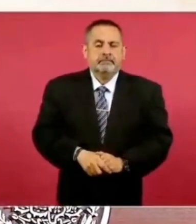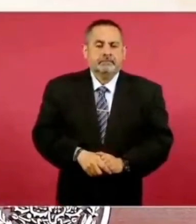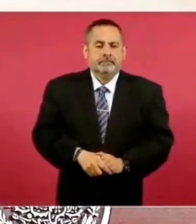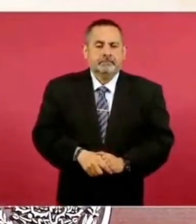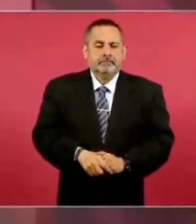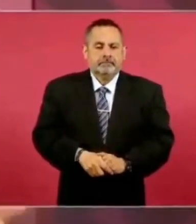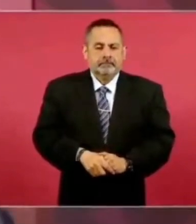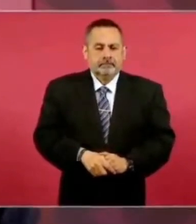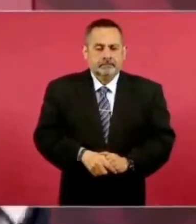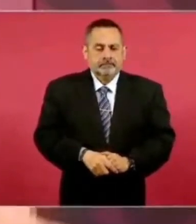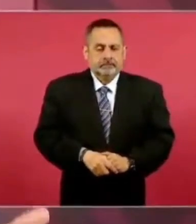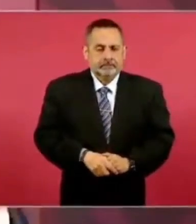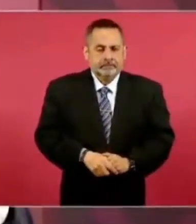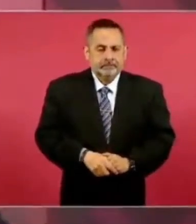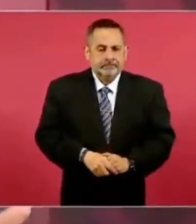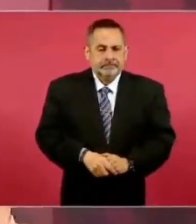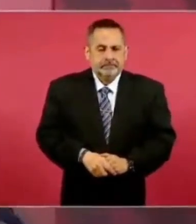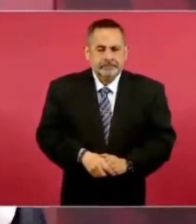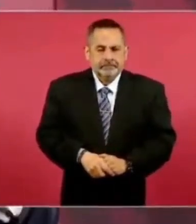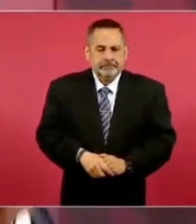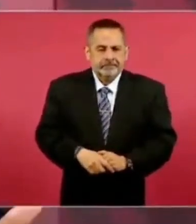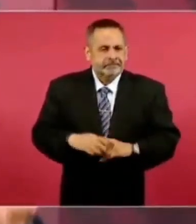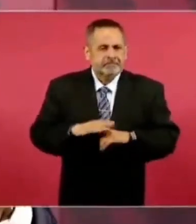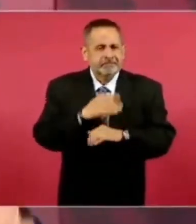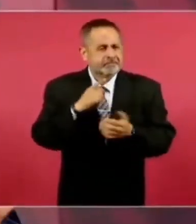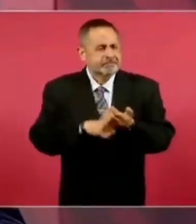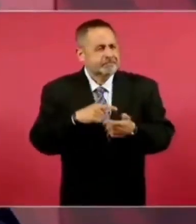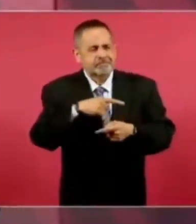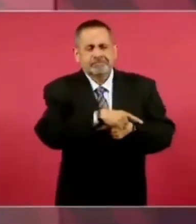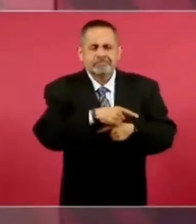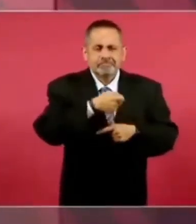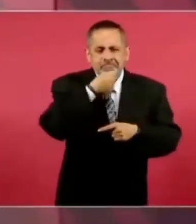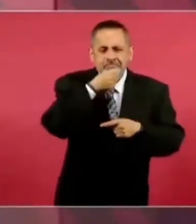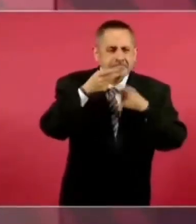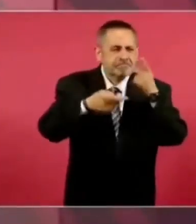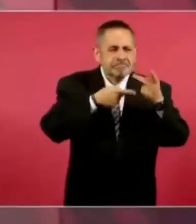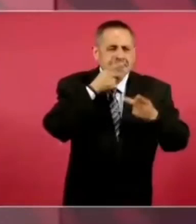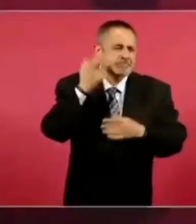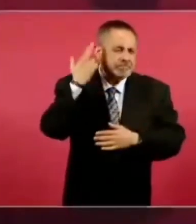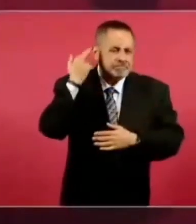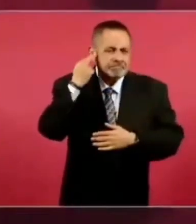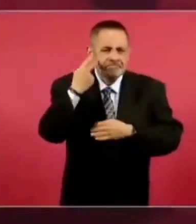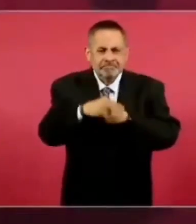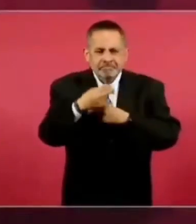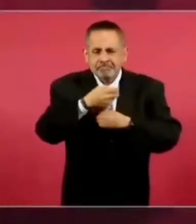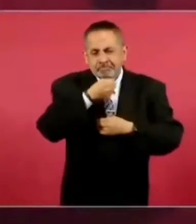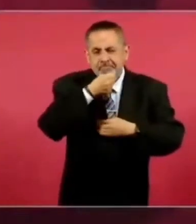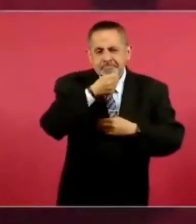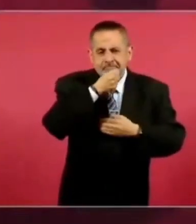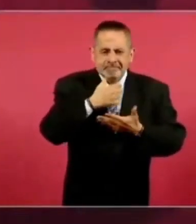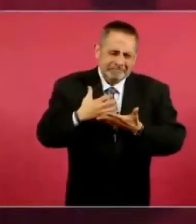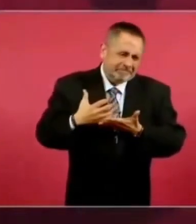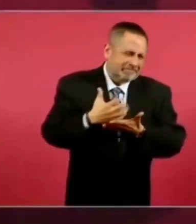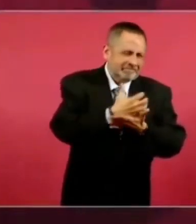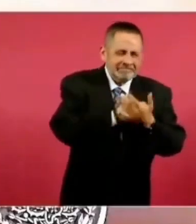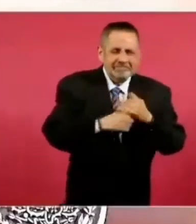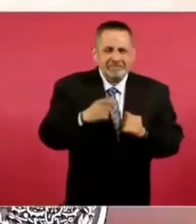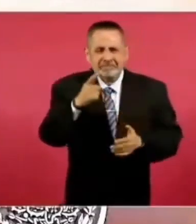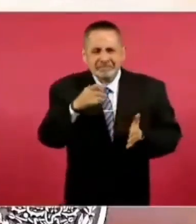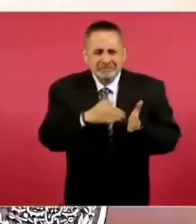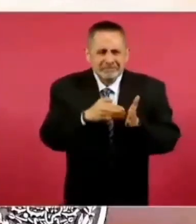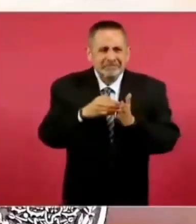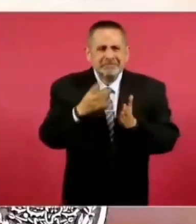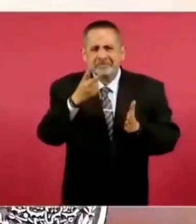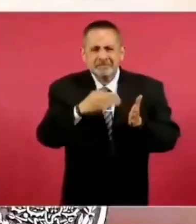O sea, ¿por qué un conductor de radio, de televisión, va a ganar 1 millón, 2 millones de